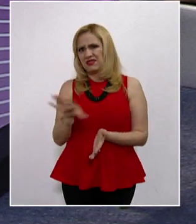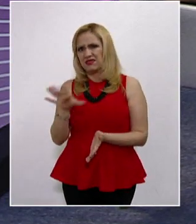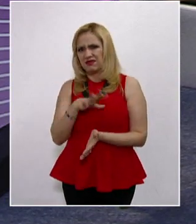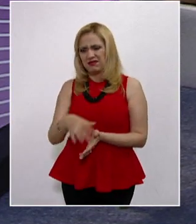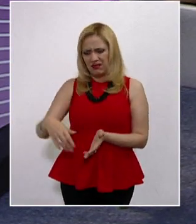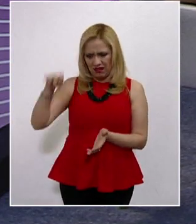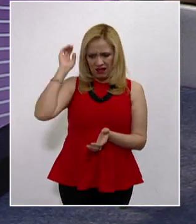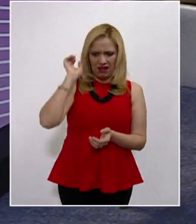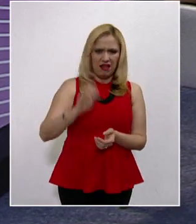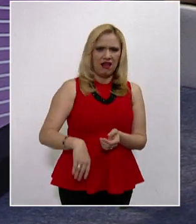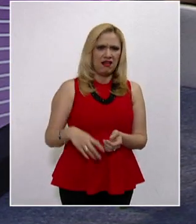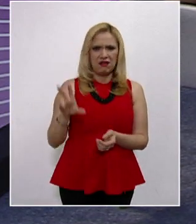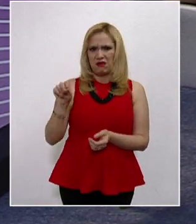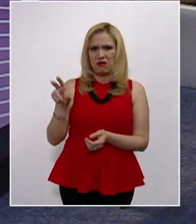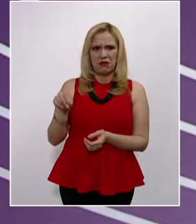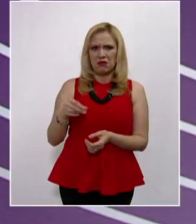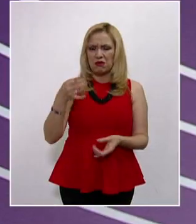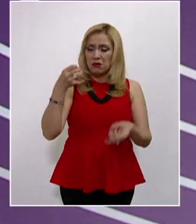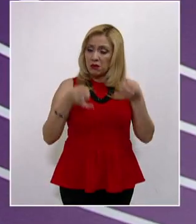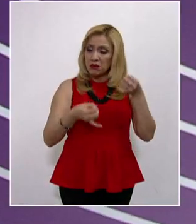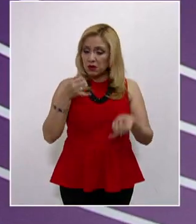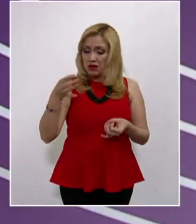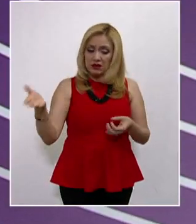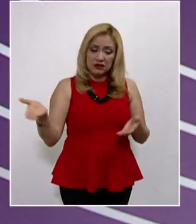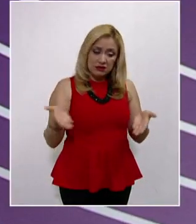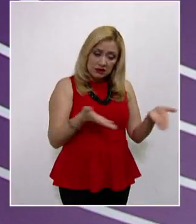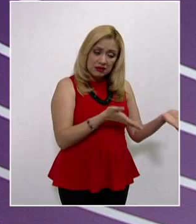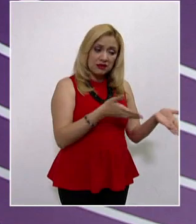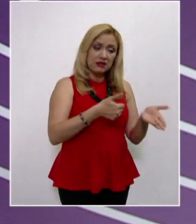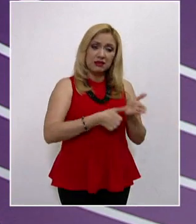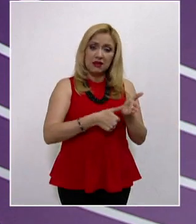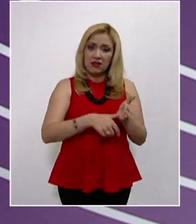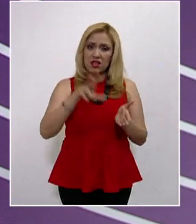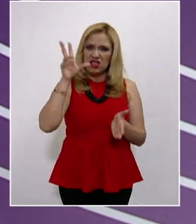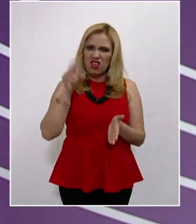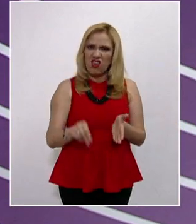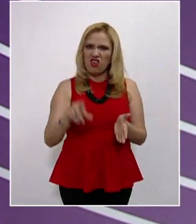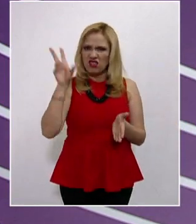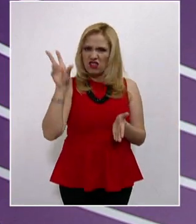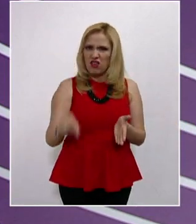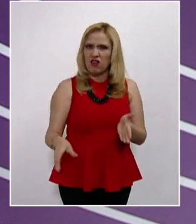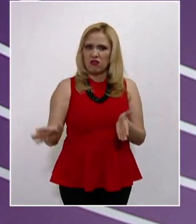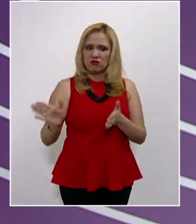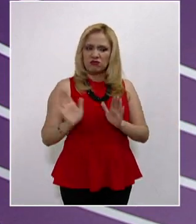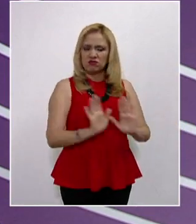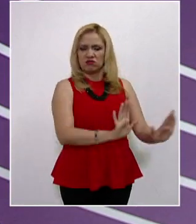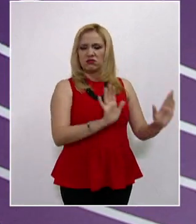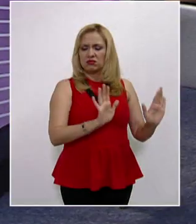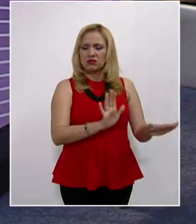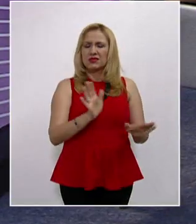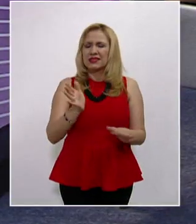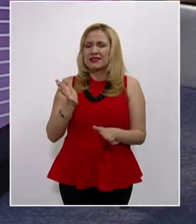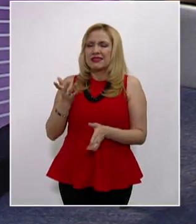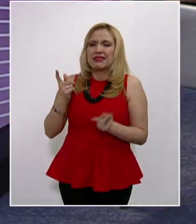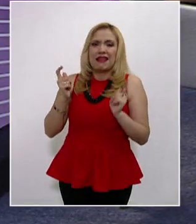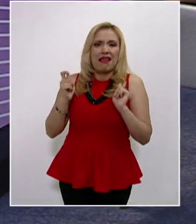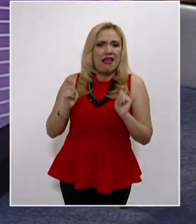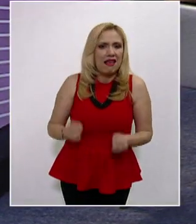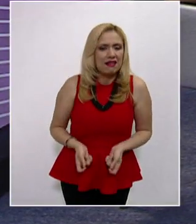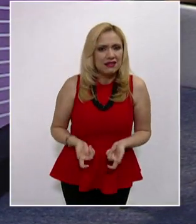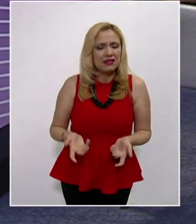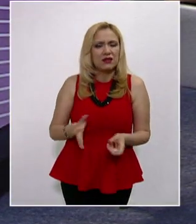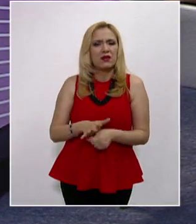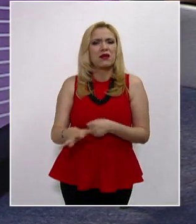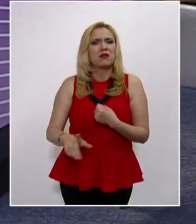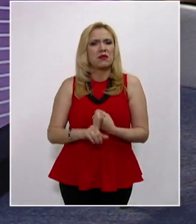los militares puedan ser juzgados en el fuero civil. No sé qué podría estar ahí como en juego o qué estaría